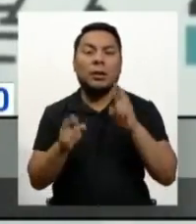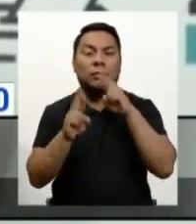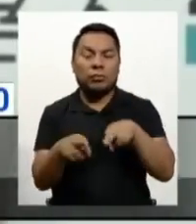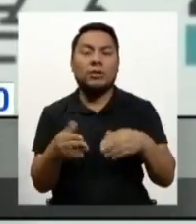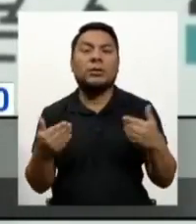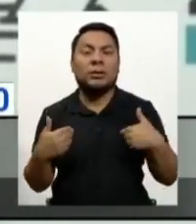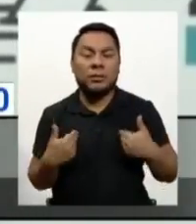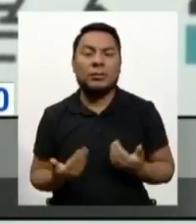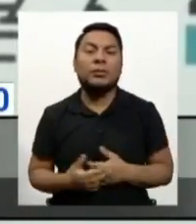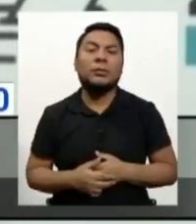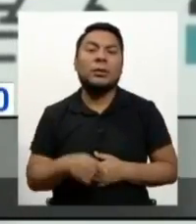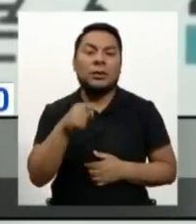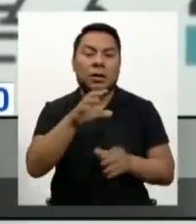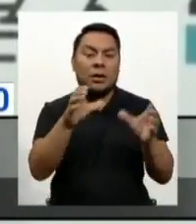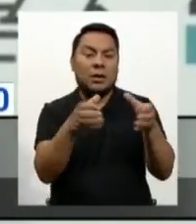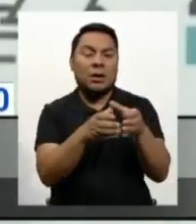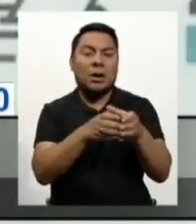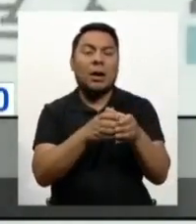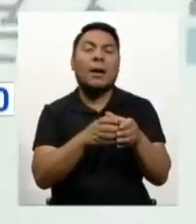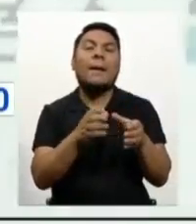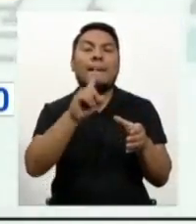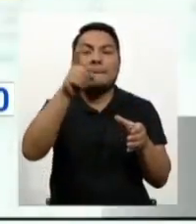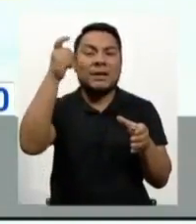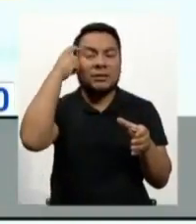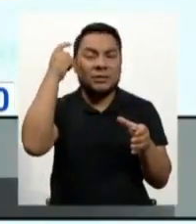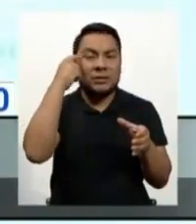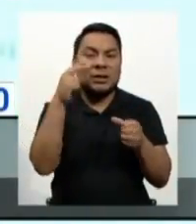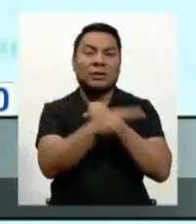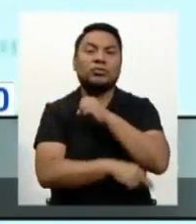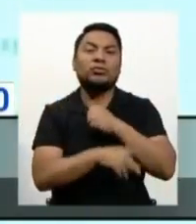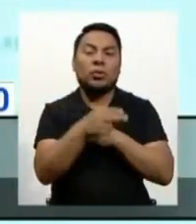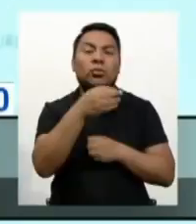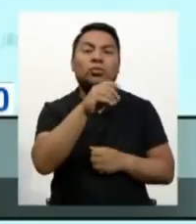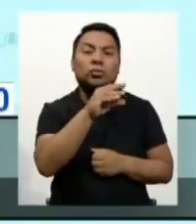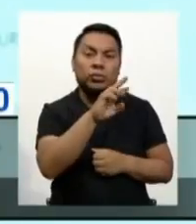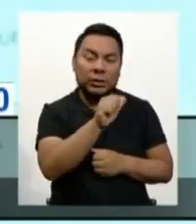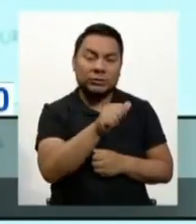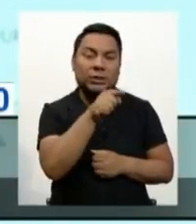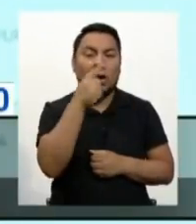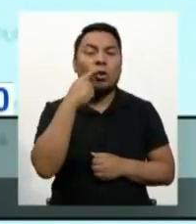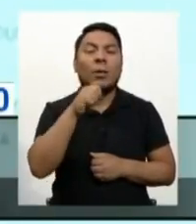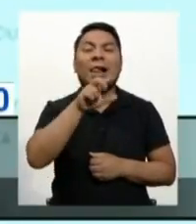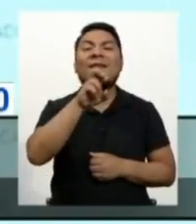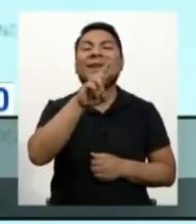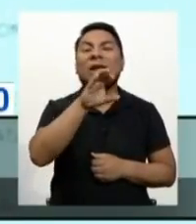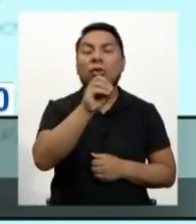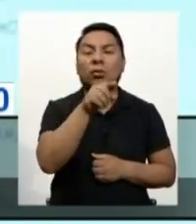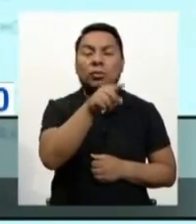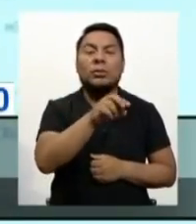tenemos para el Partido Nacional de Honduras, Juan Orlando Hernández Alvarado, con